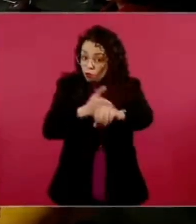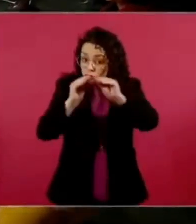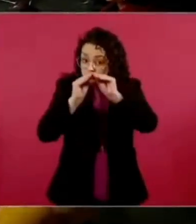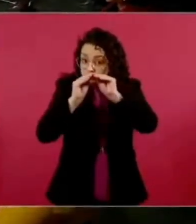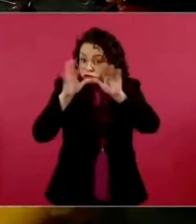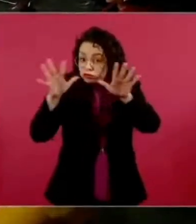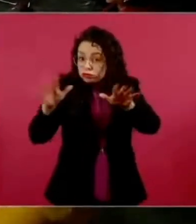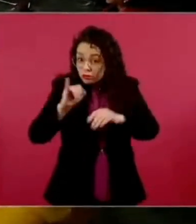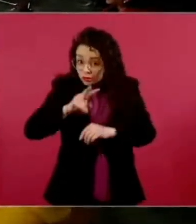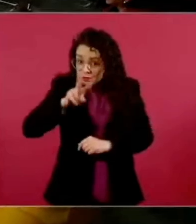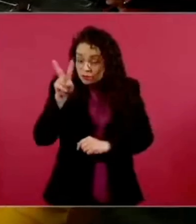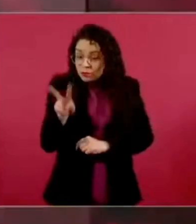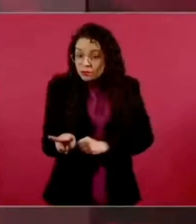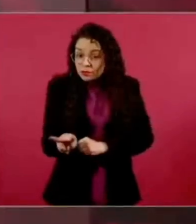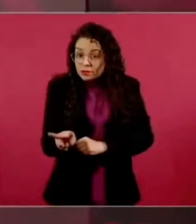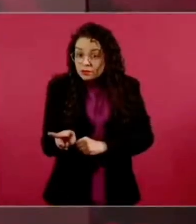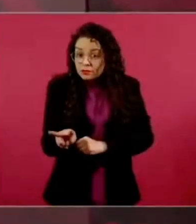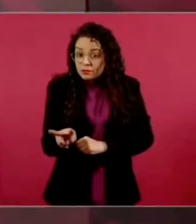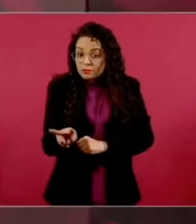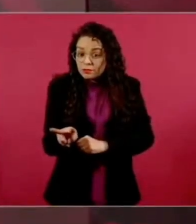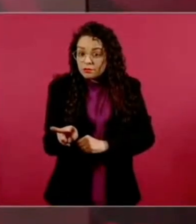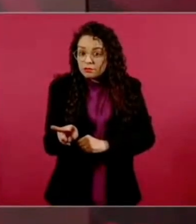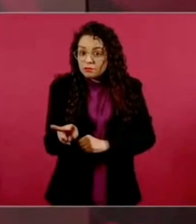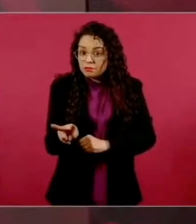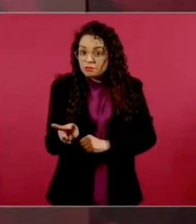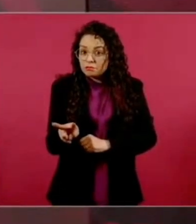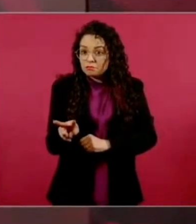si hay